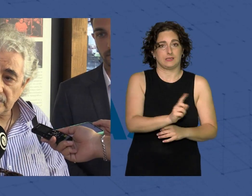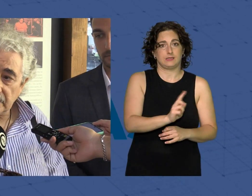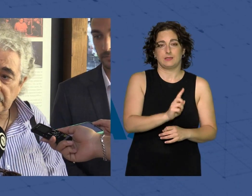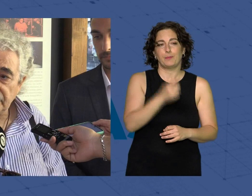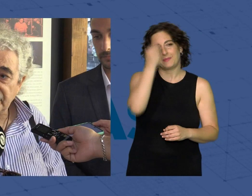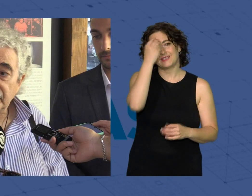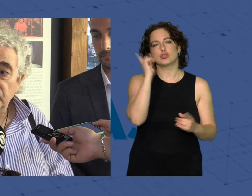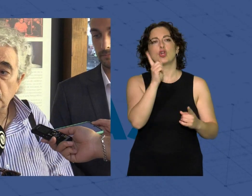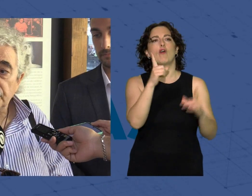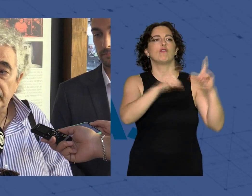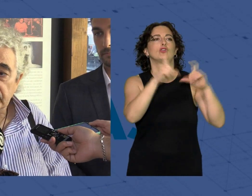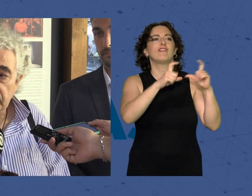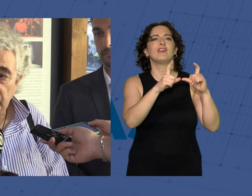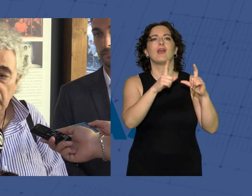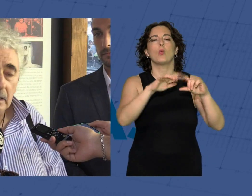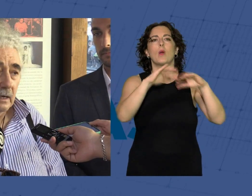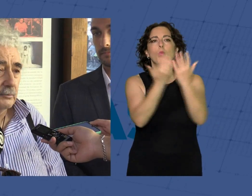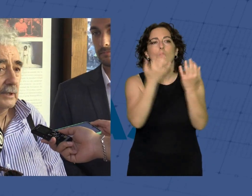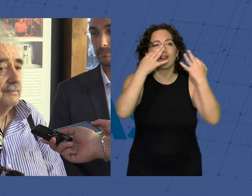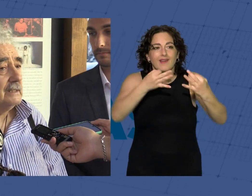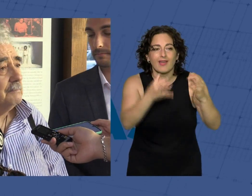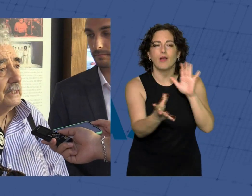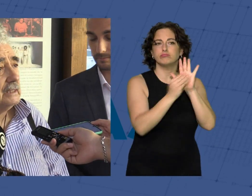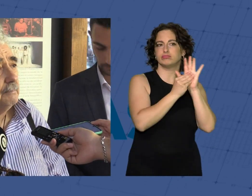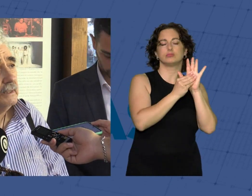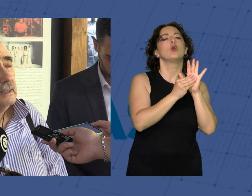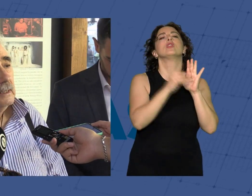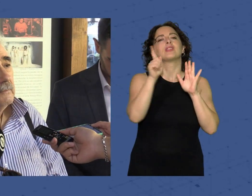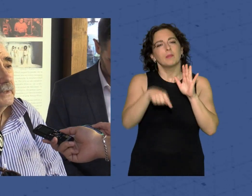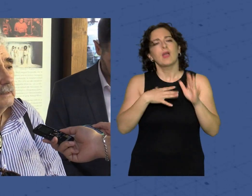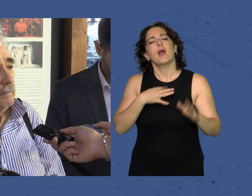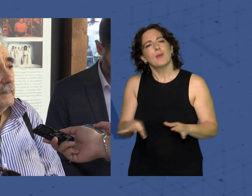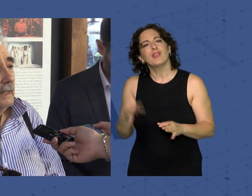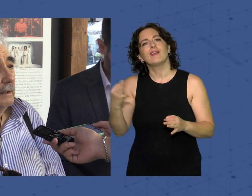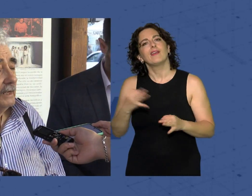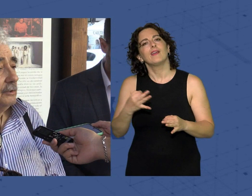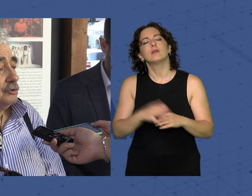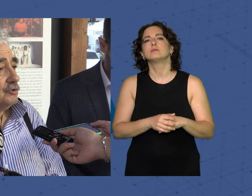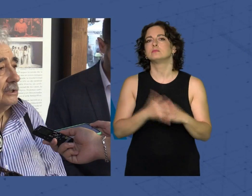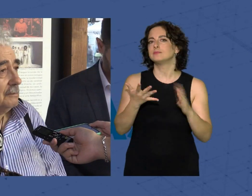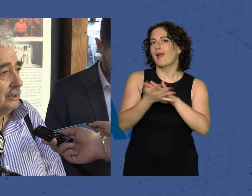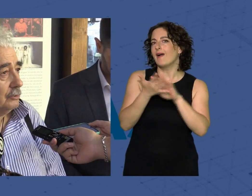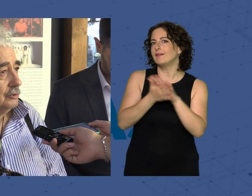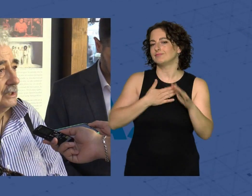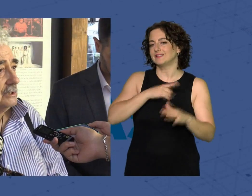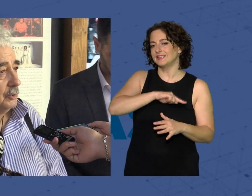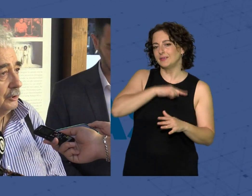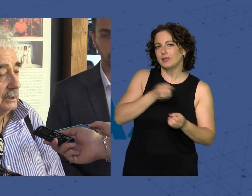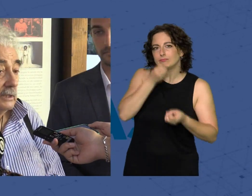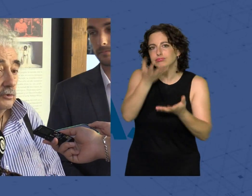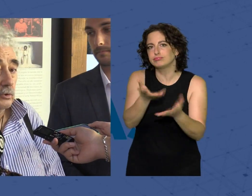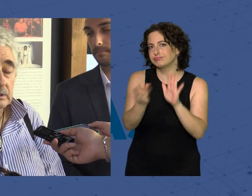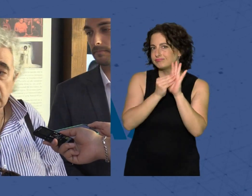que la fotografía es capaz de reproducir la realidad. La fotografía también es capaz de hablar de nuestros sentimientos, de nuestras